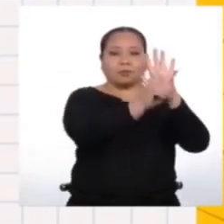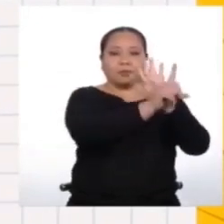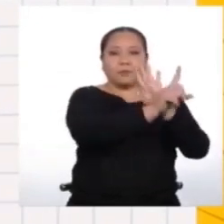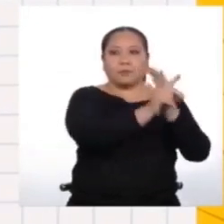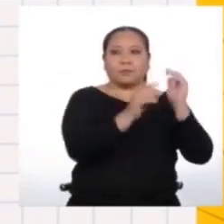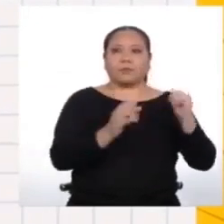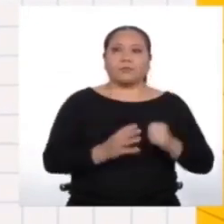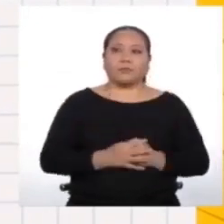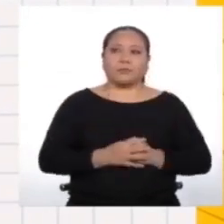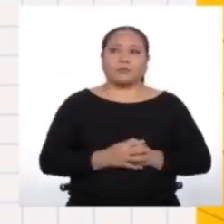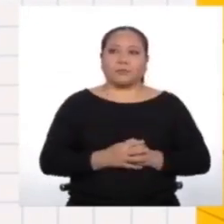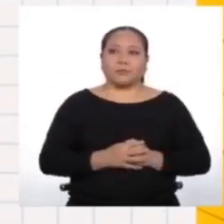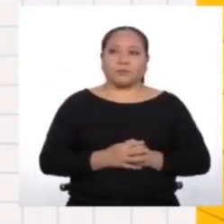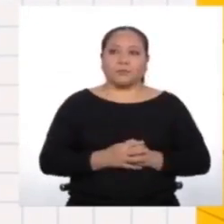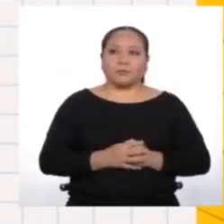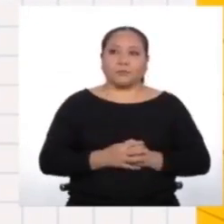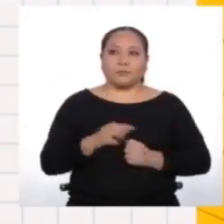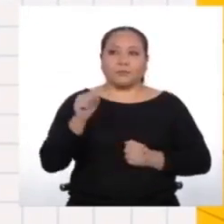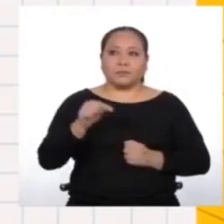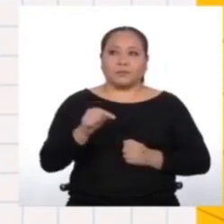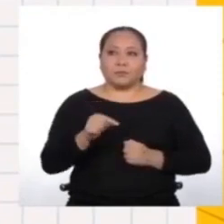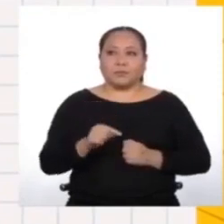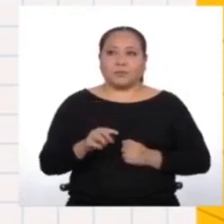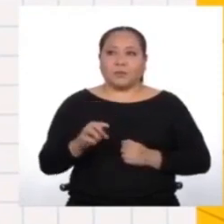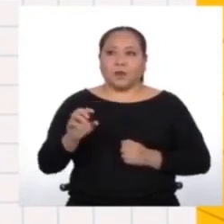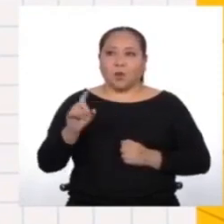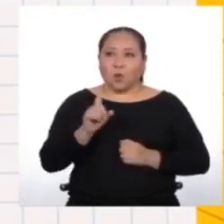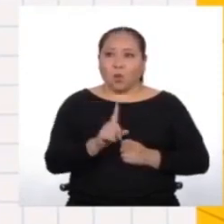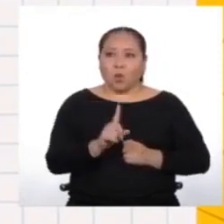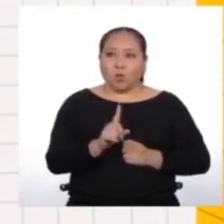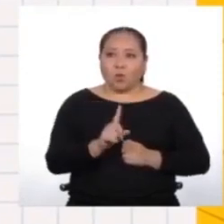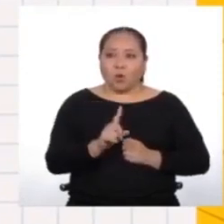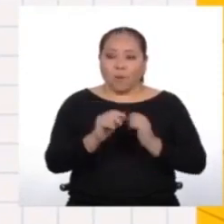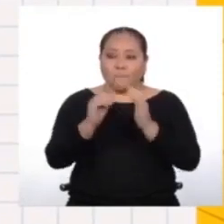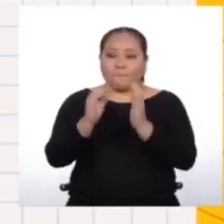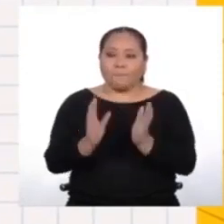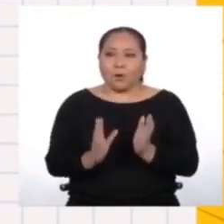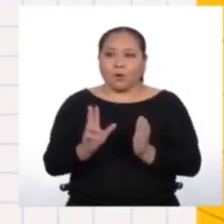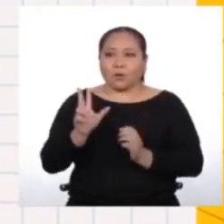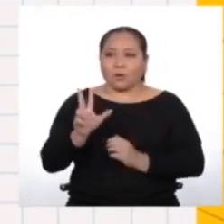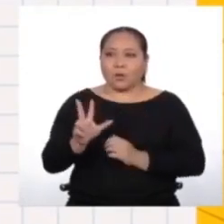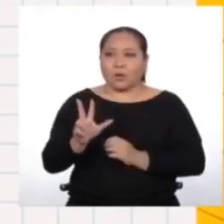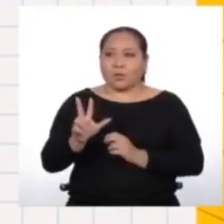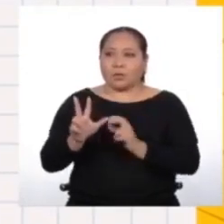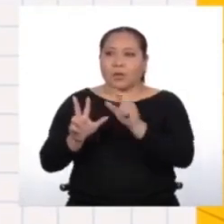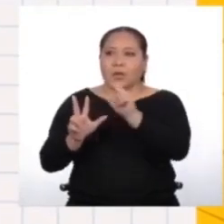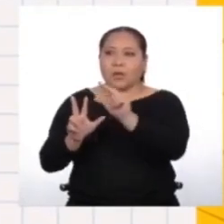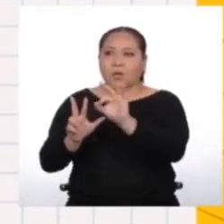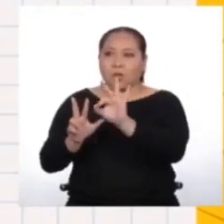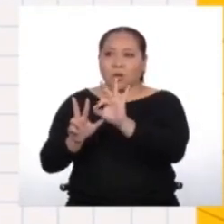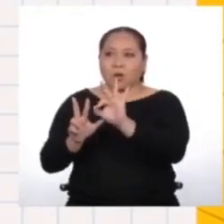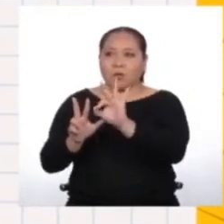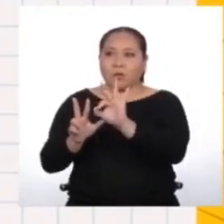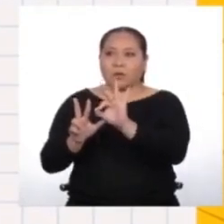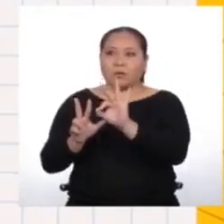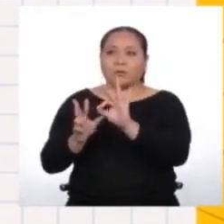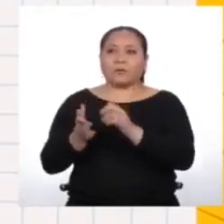1. Esto sería 1 por 3 elevado a la potencia 9, que nos da